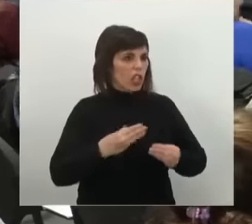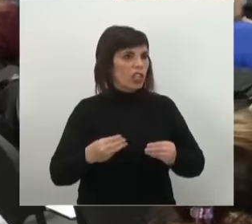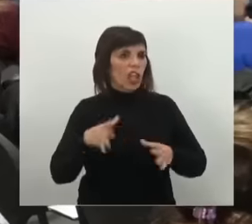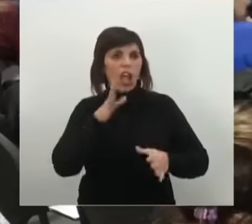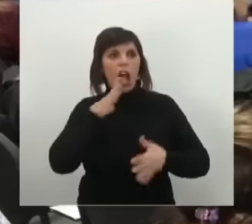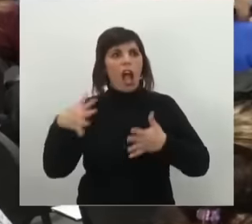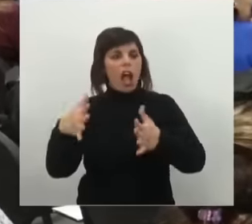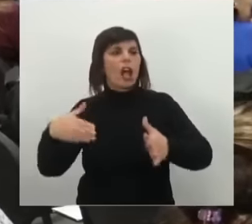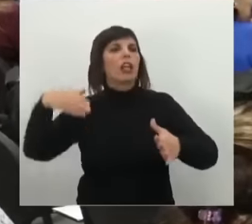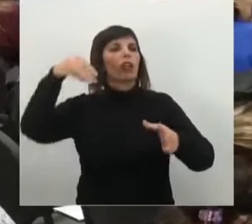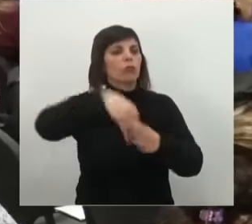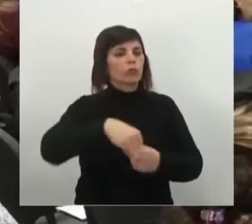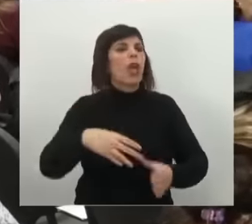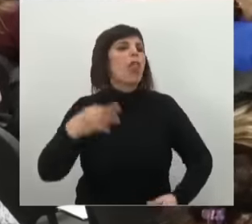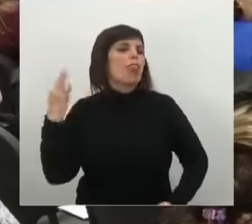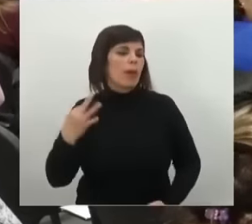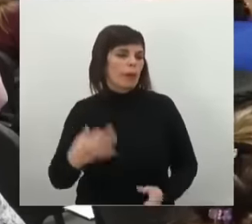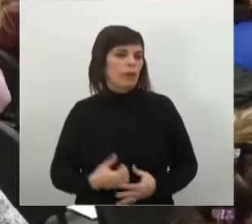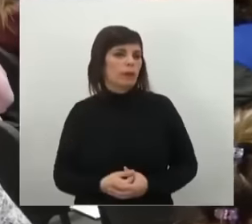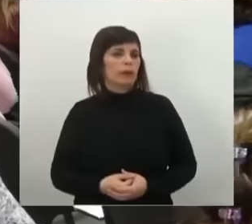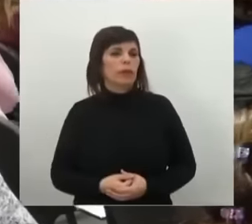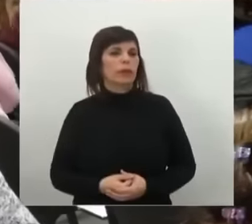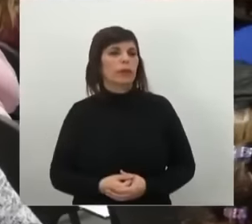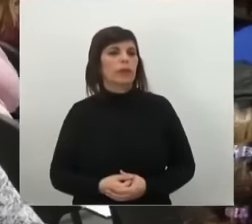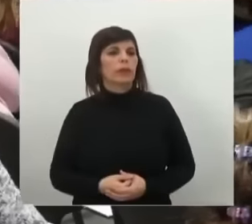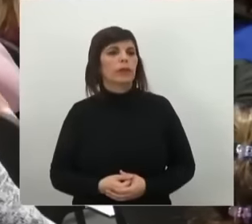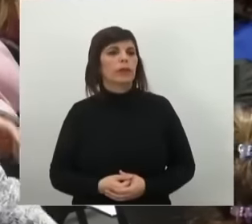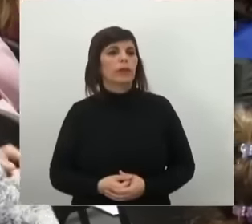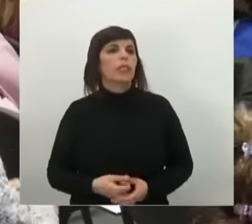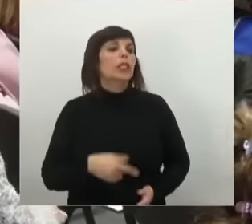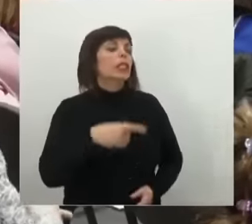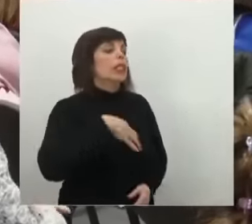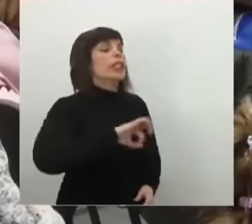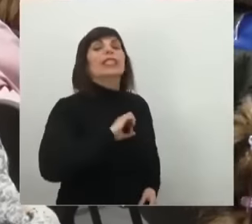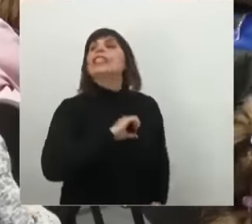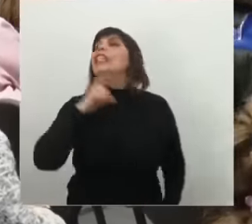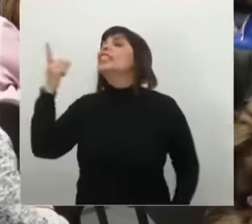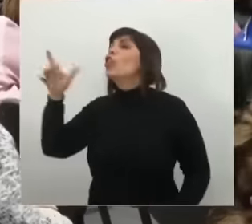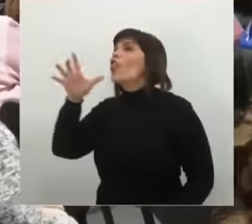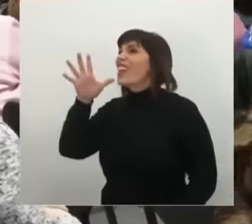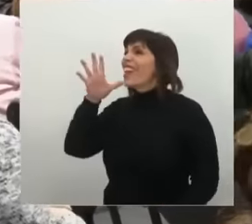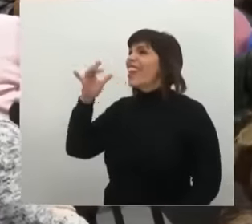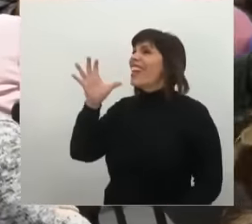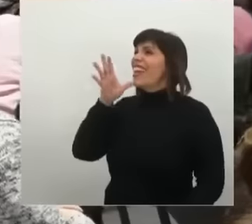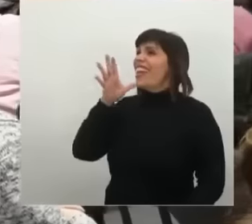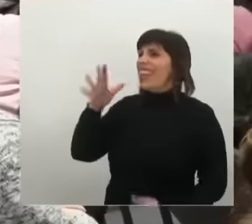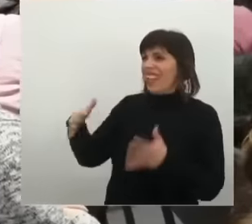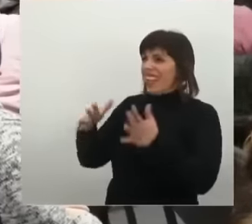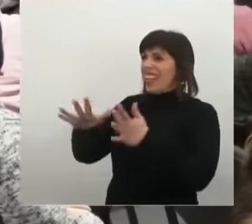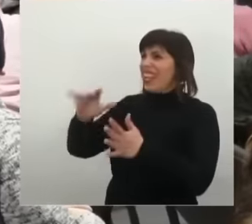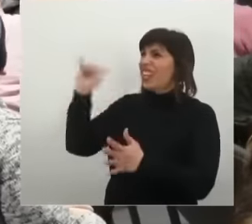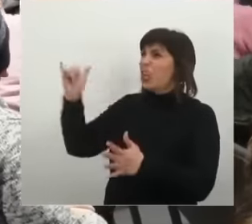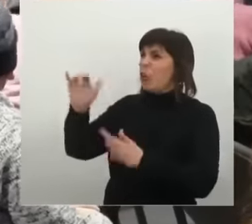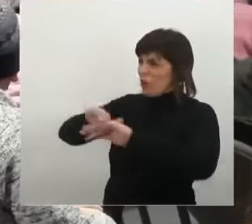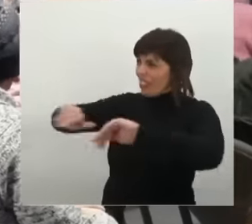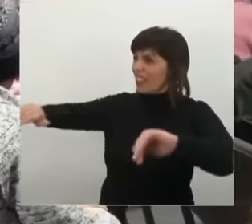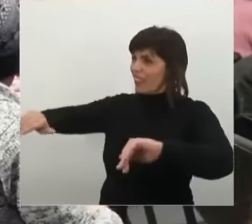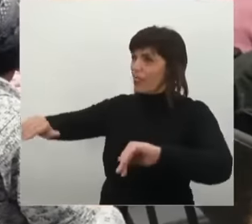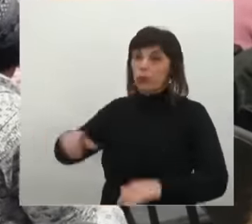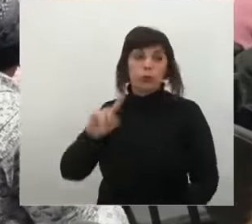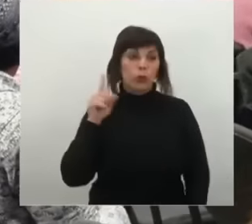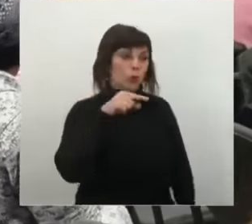al trapo señor divide tur Jordán dice no no no no ven tú mójate los pies y ya haces bien las